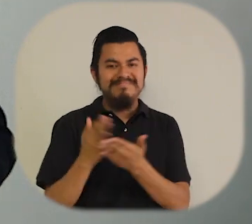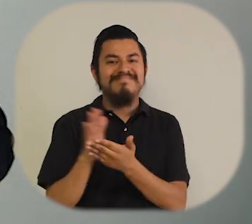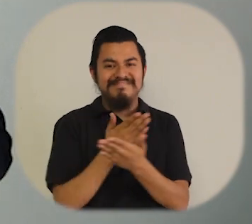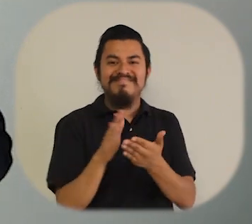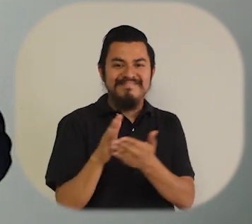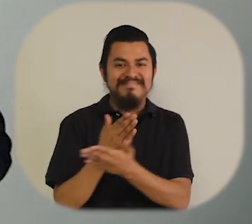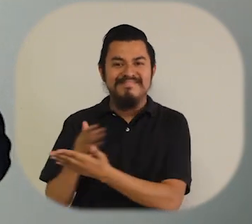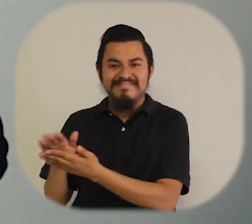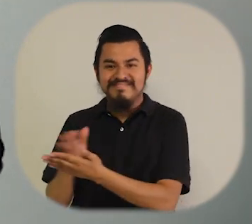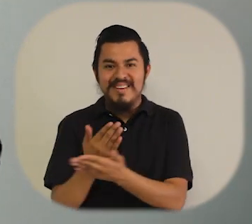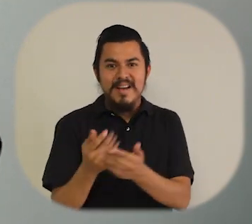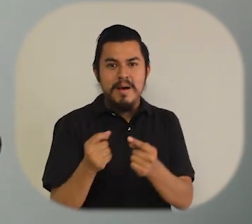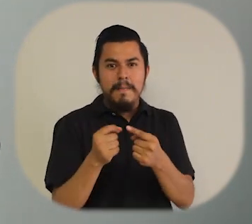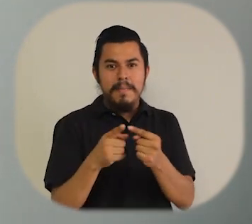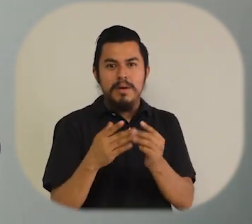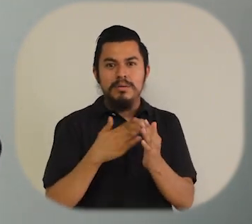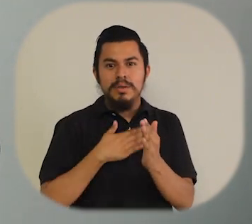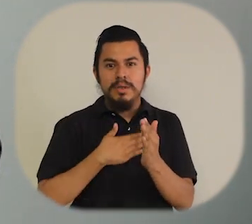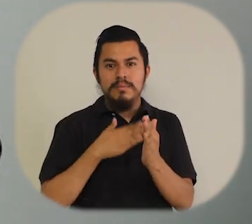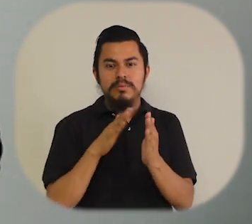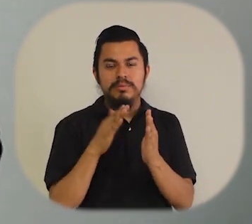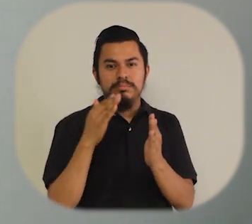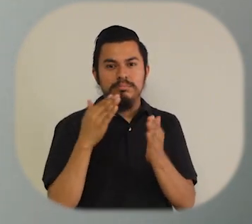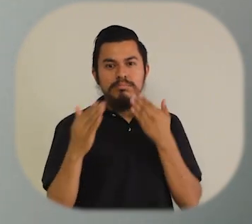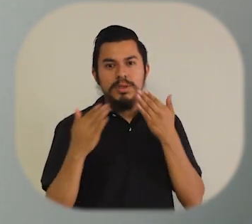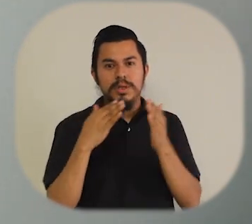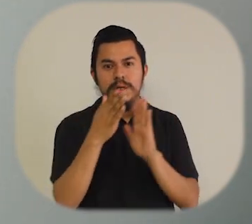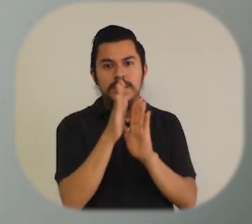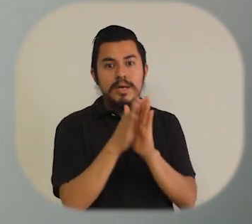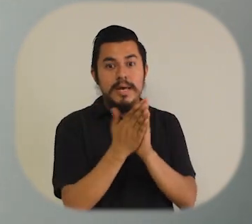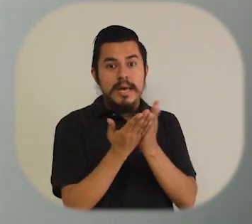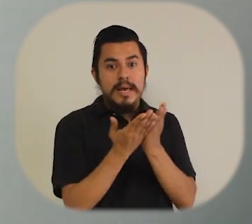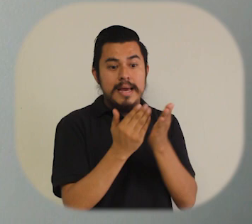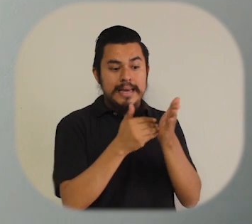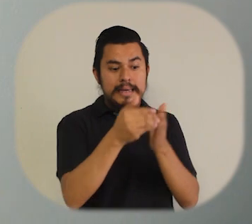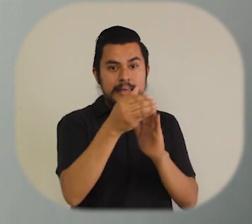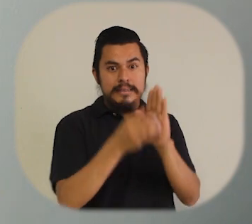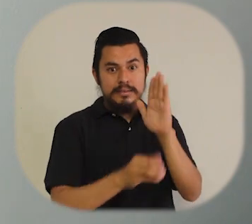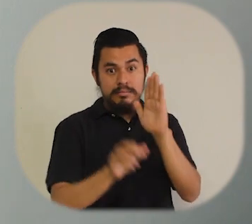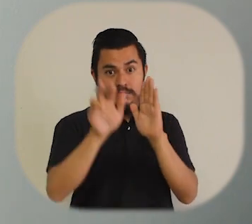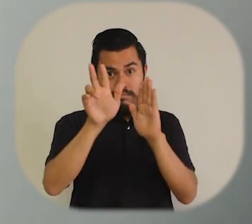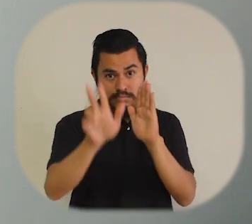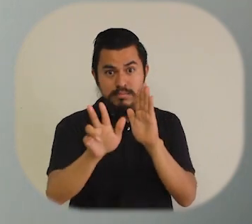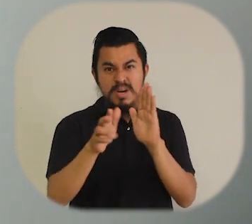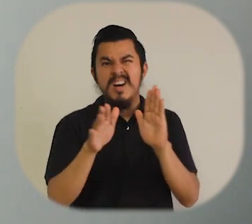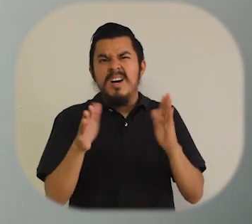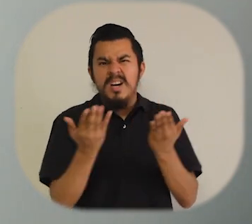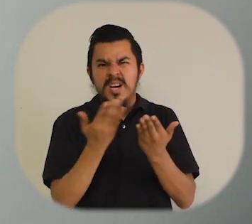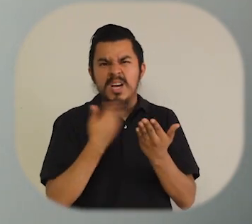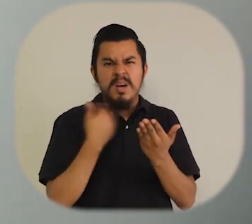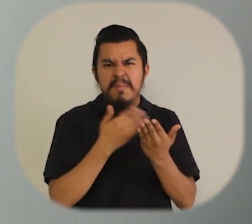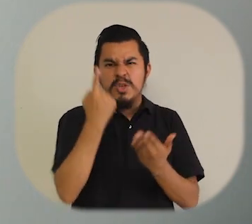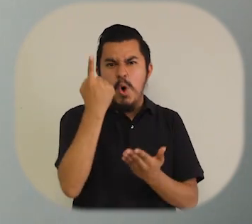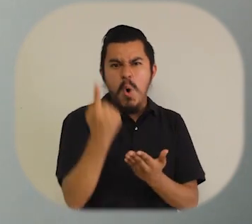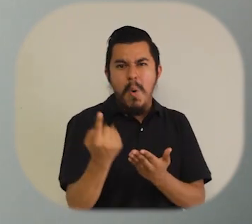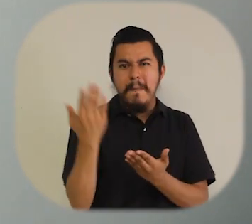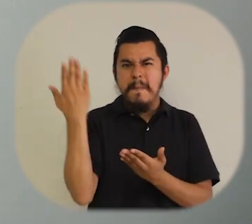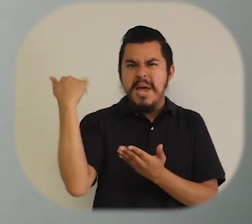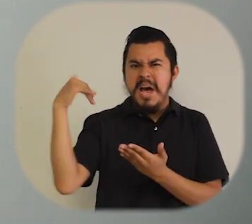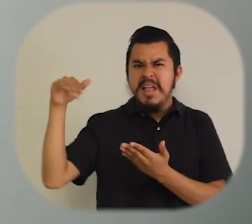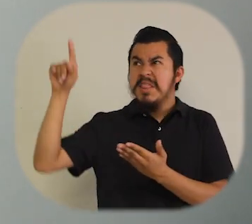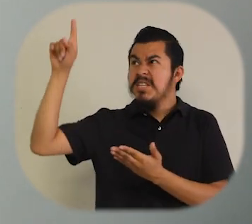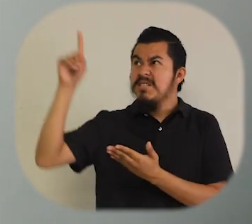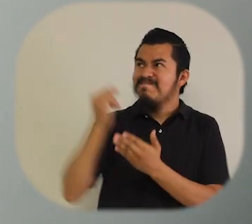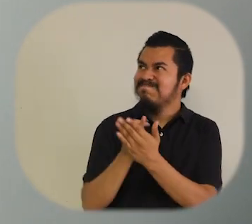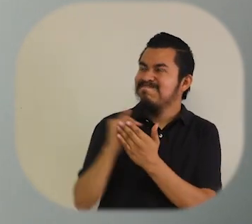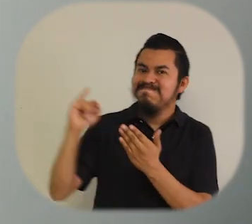¿Por qué? Porque este hombre creado a la imagen de Dios tuvo una promesa de parte de Dios, y desde que el hombre violó esta promesa con